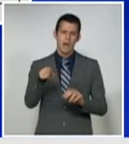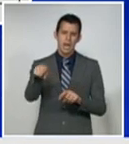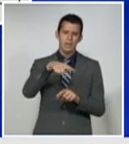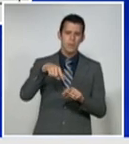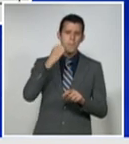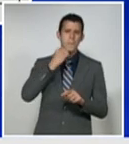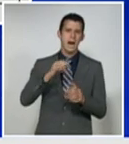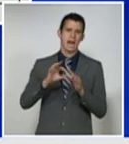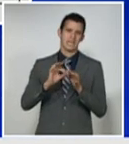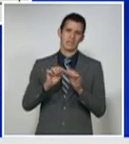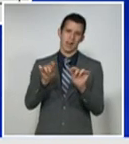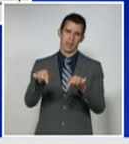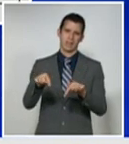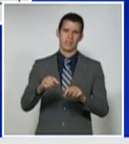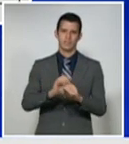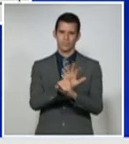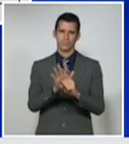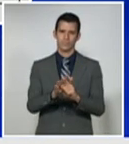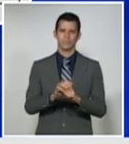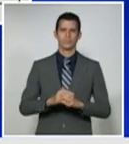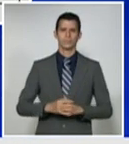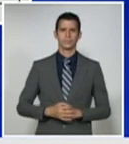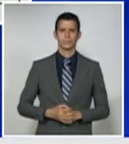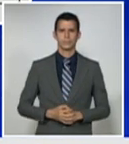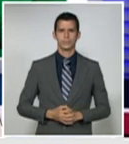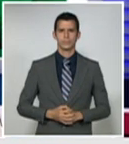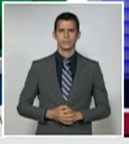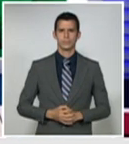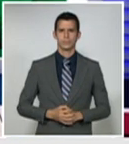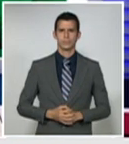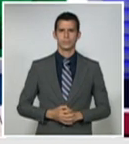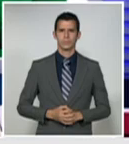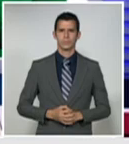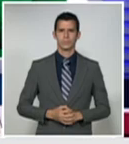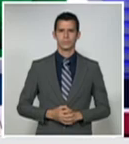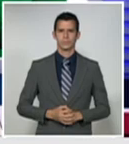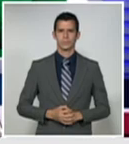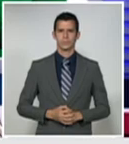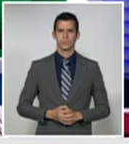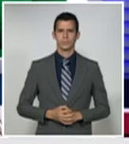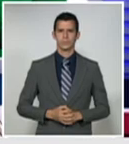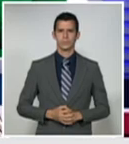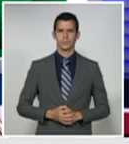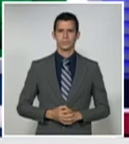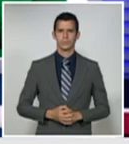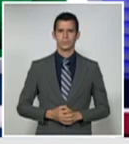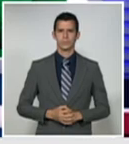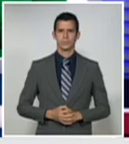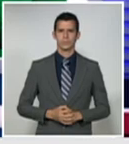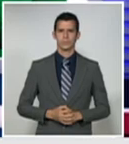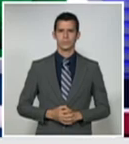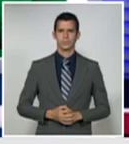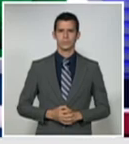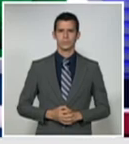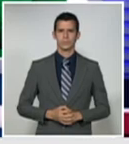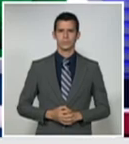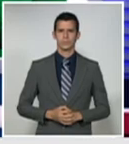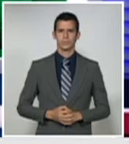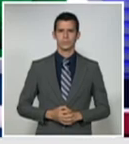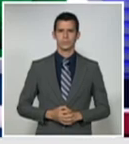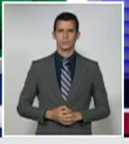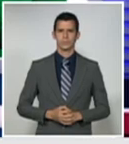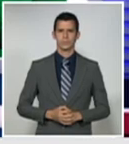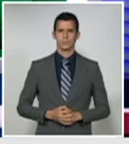con una mayor complejidad epidemiológica. Aunque si tuviéramos que resumir,